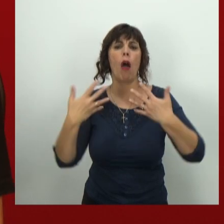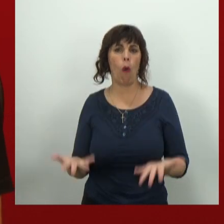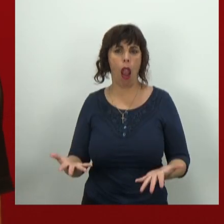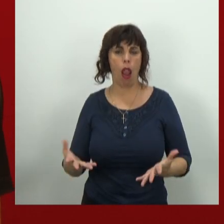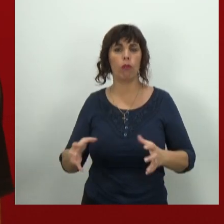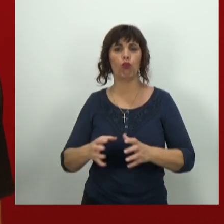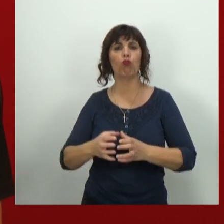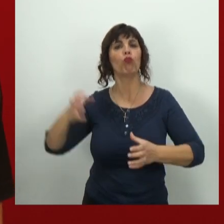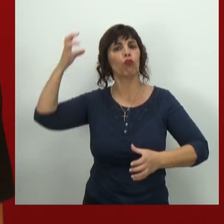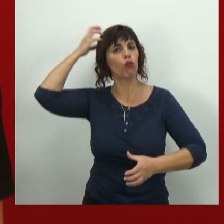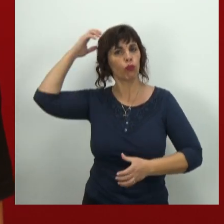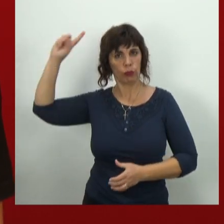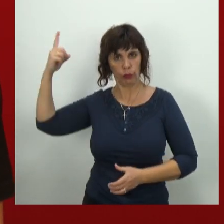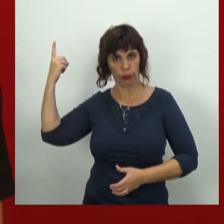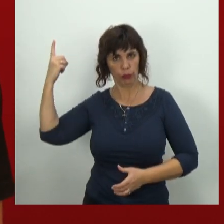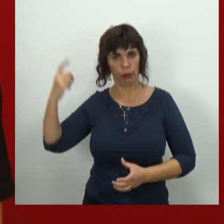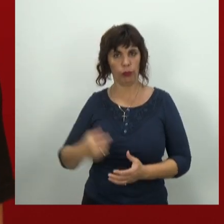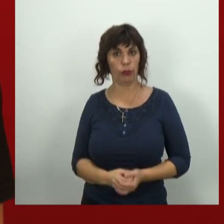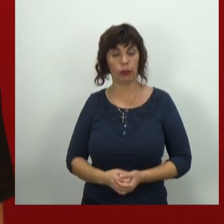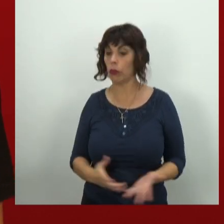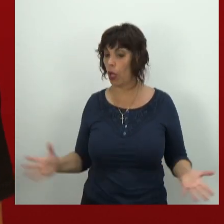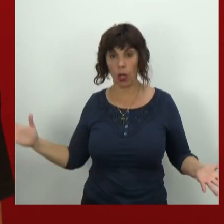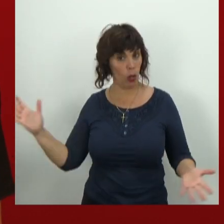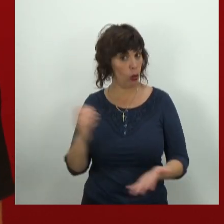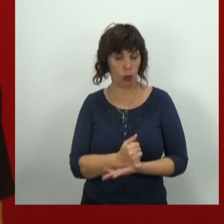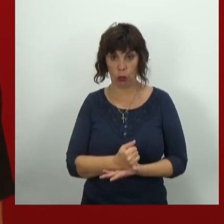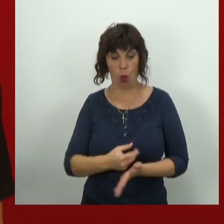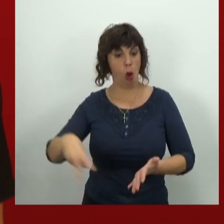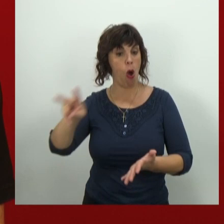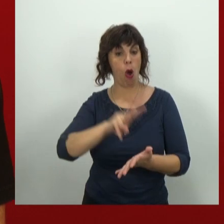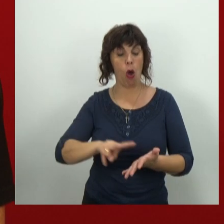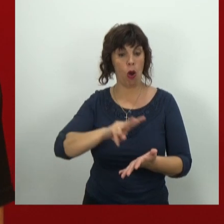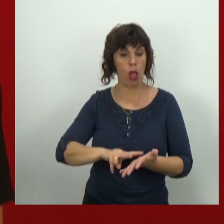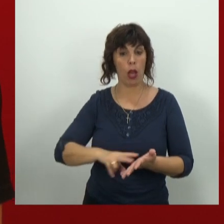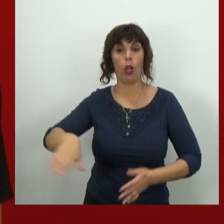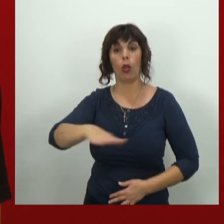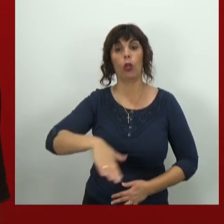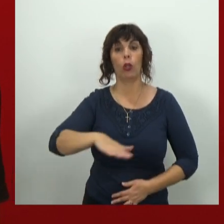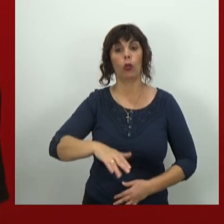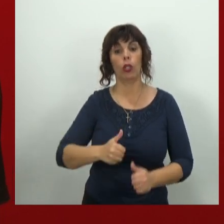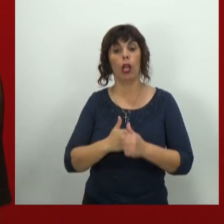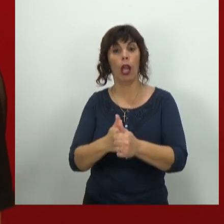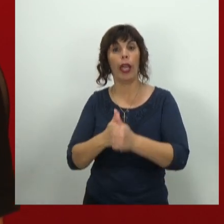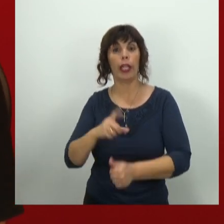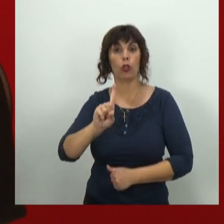Dios. Todo eso lo podemos leer en Hechos 1,